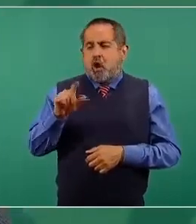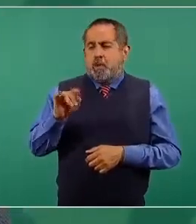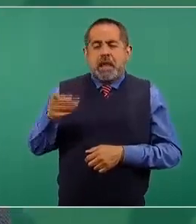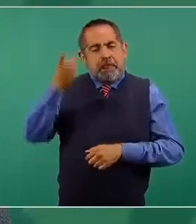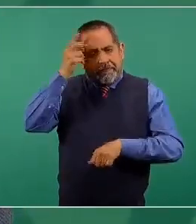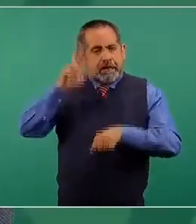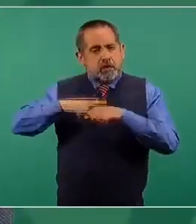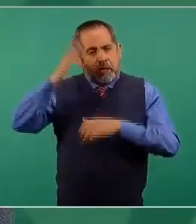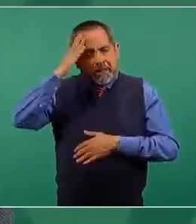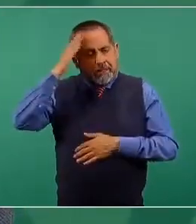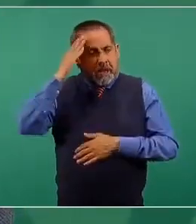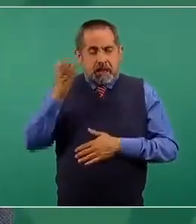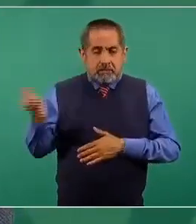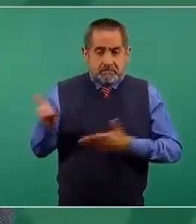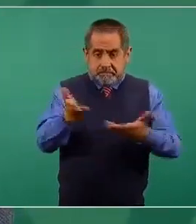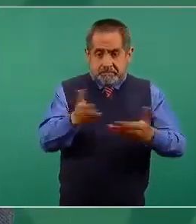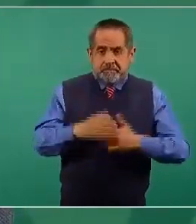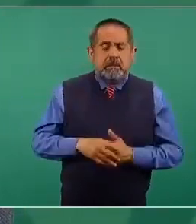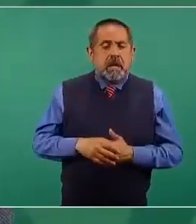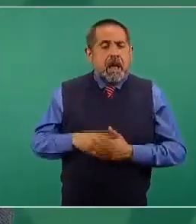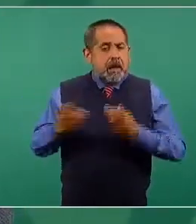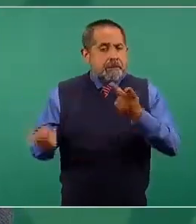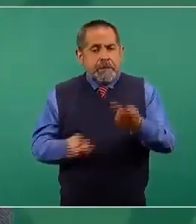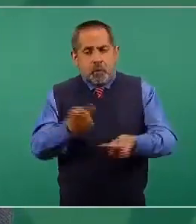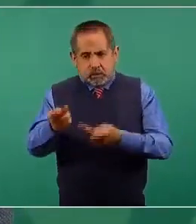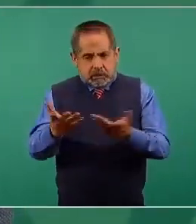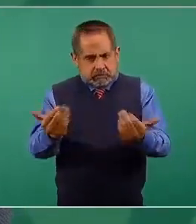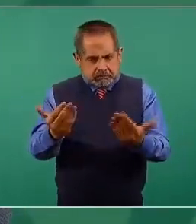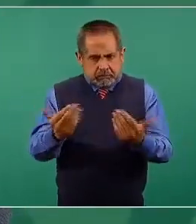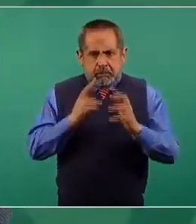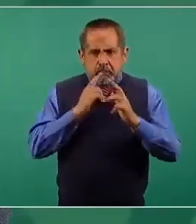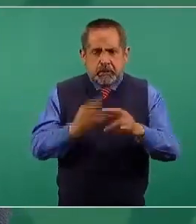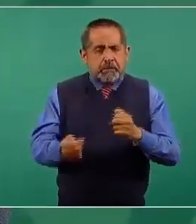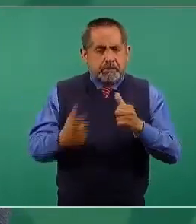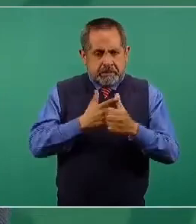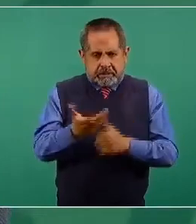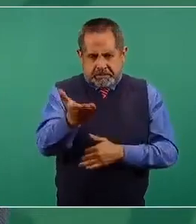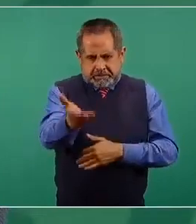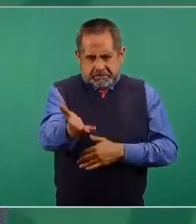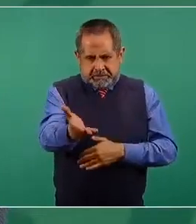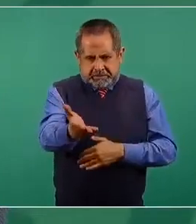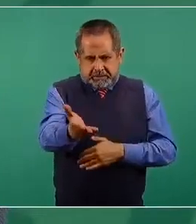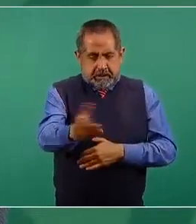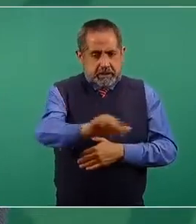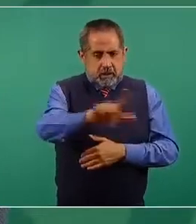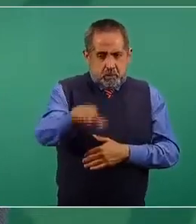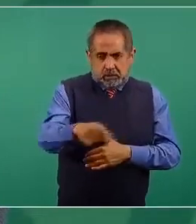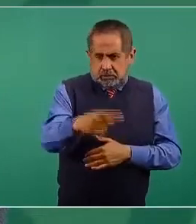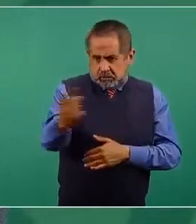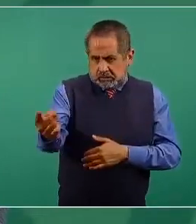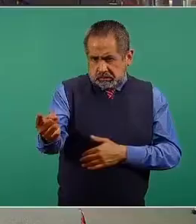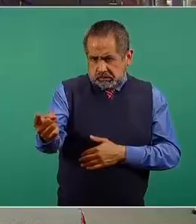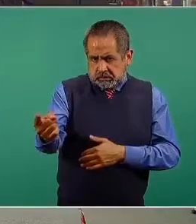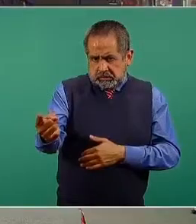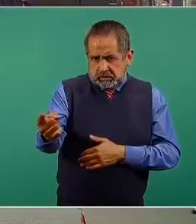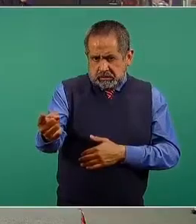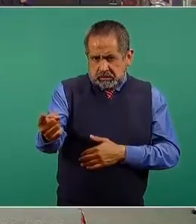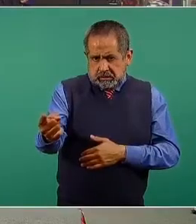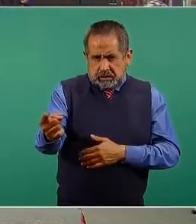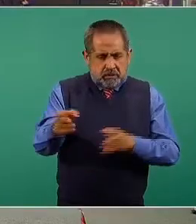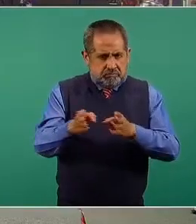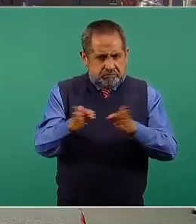general de Epidemiología. Daremos paso a las preguntas y respuestas. Iniciaremos en la parte central, nos iremos después hacia